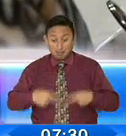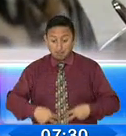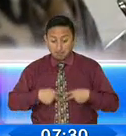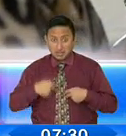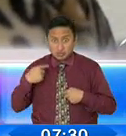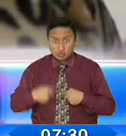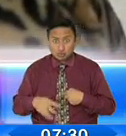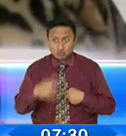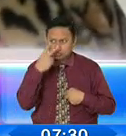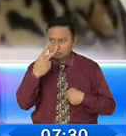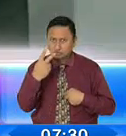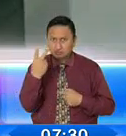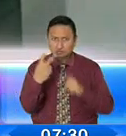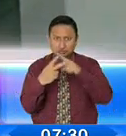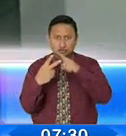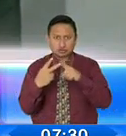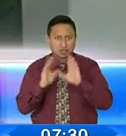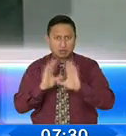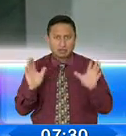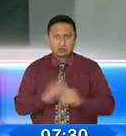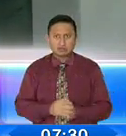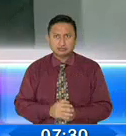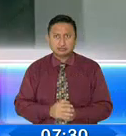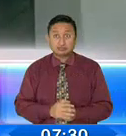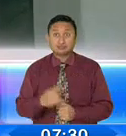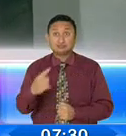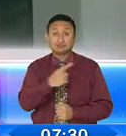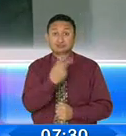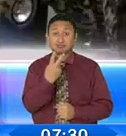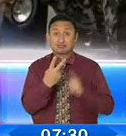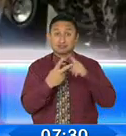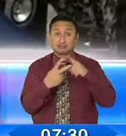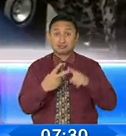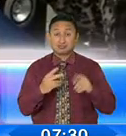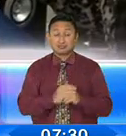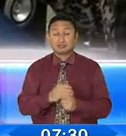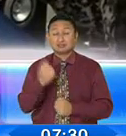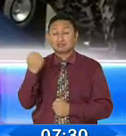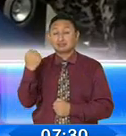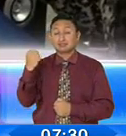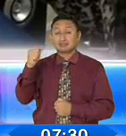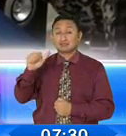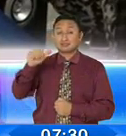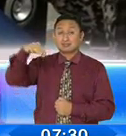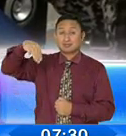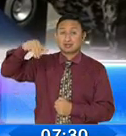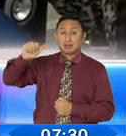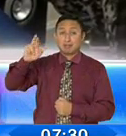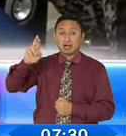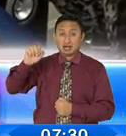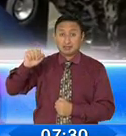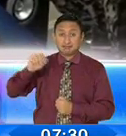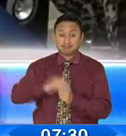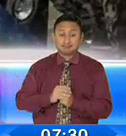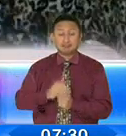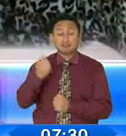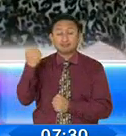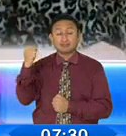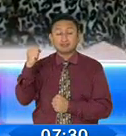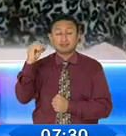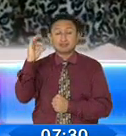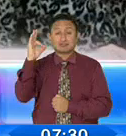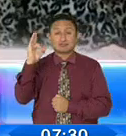la historia de Samara y Sofía, quienes nacieron con una patología que les genera el 60% de discapacidad visual.